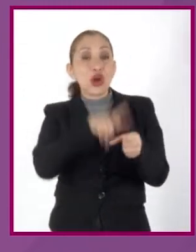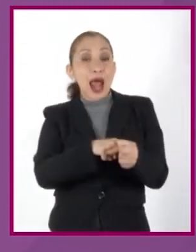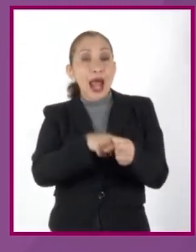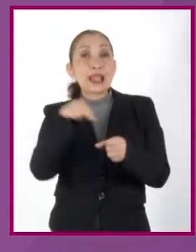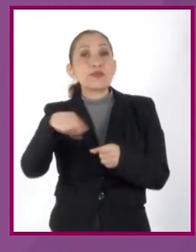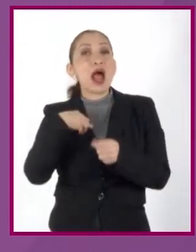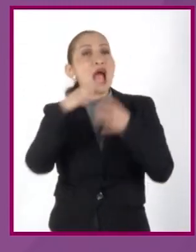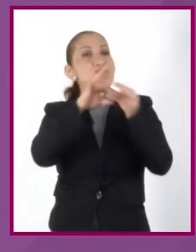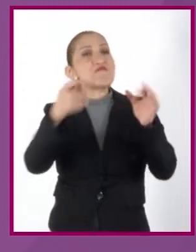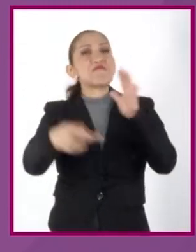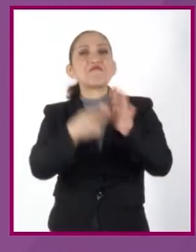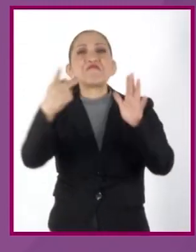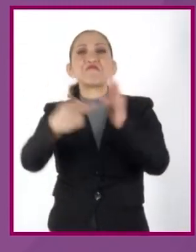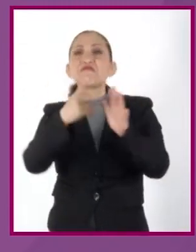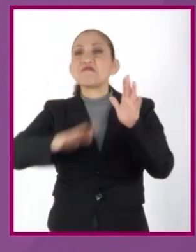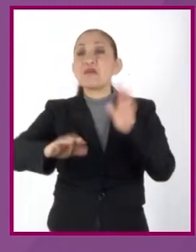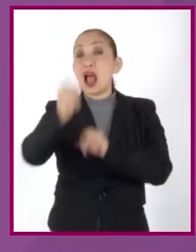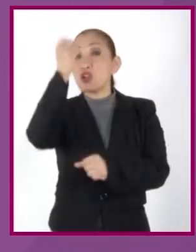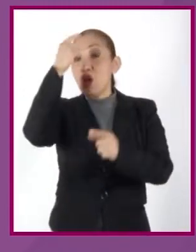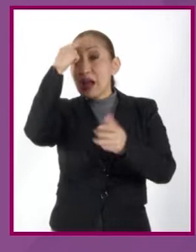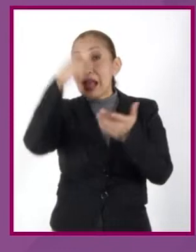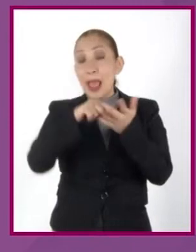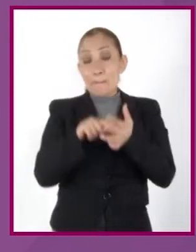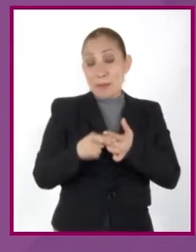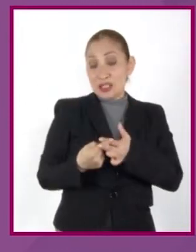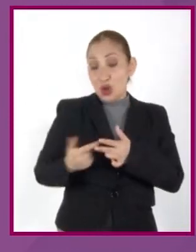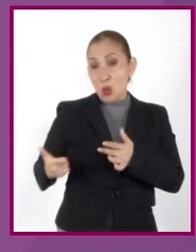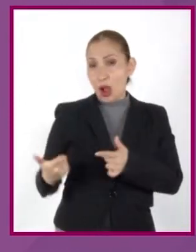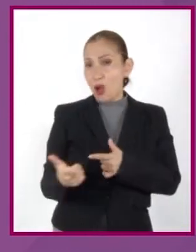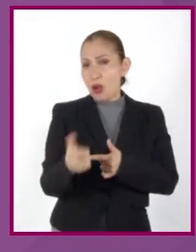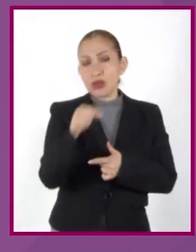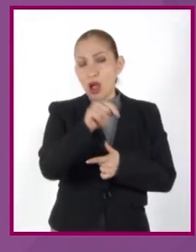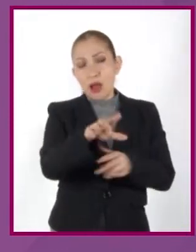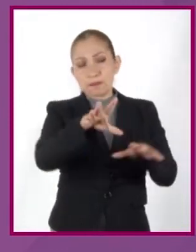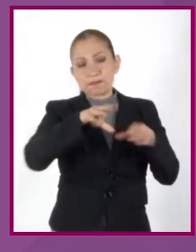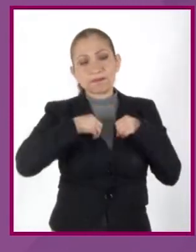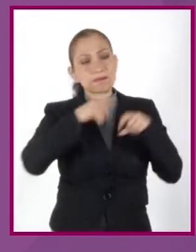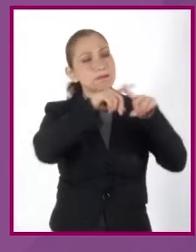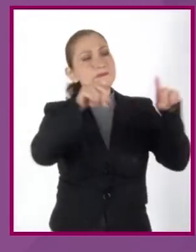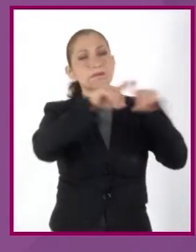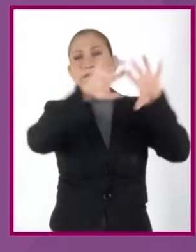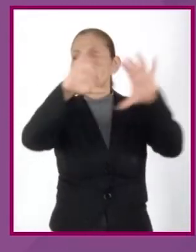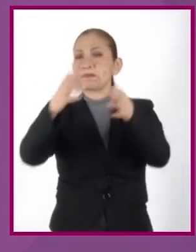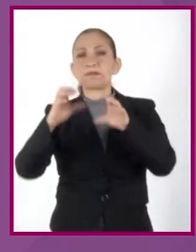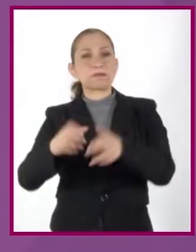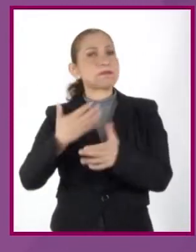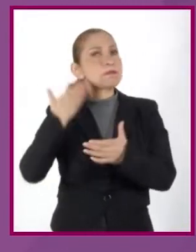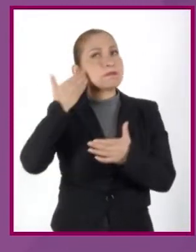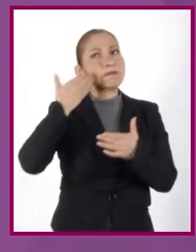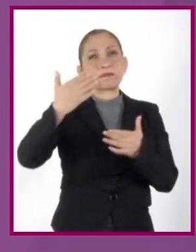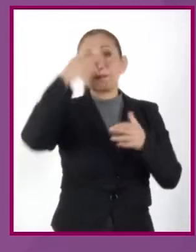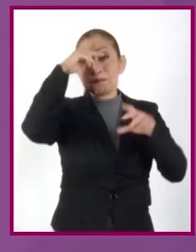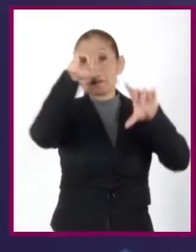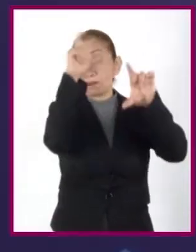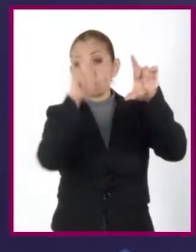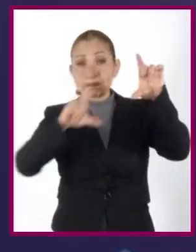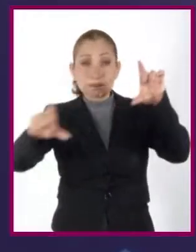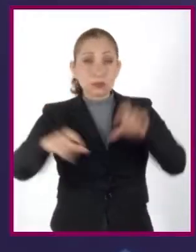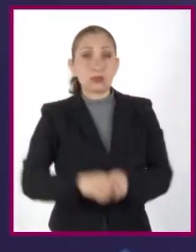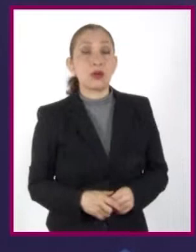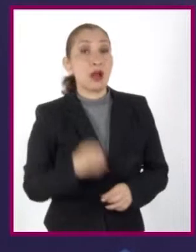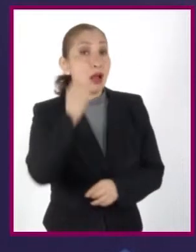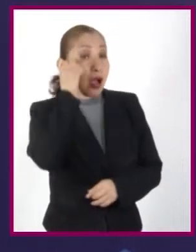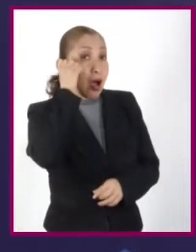en nuestro país. Aunque algunos piensan que se origina en Guanajuato, ha sido adoptada por muchísimas comunidades a lo largo de la República. No